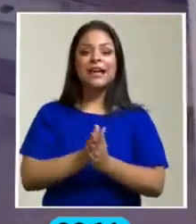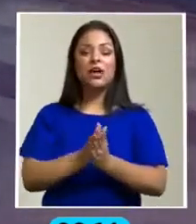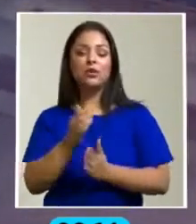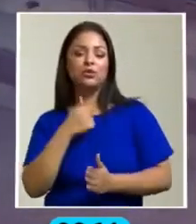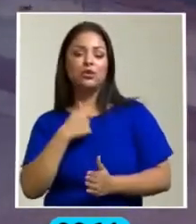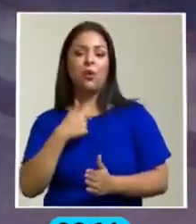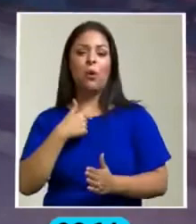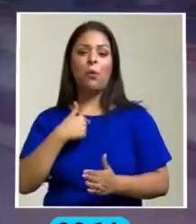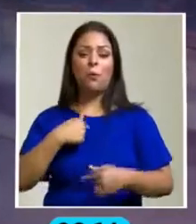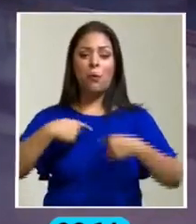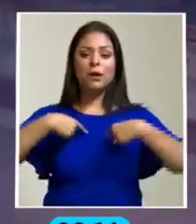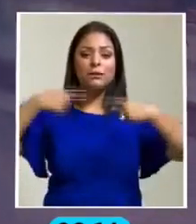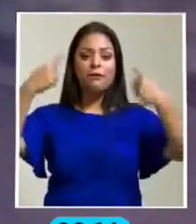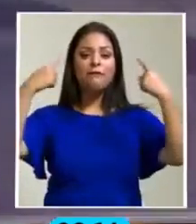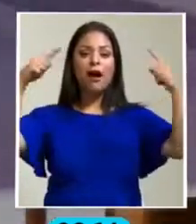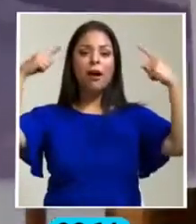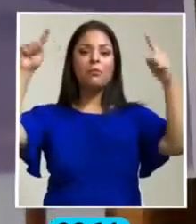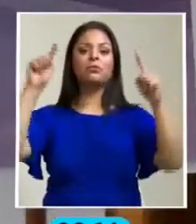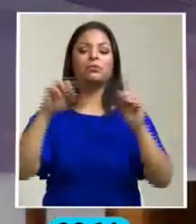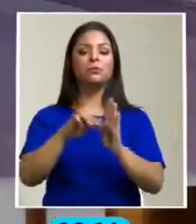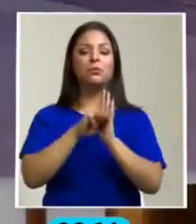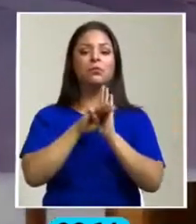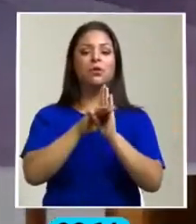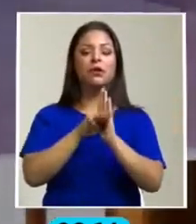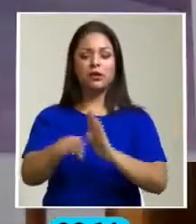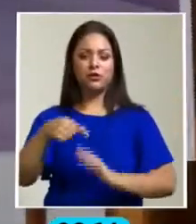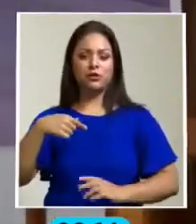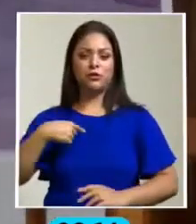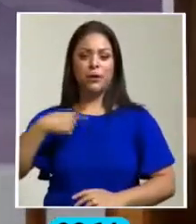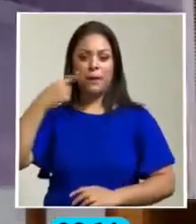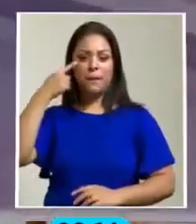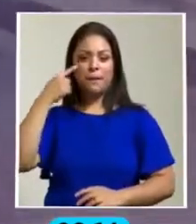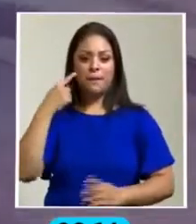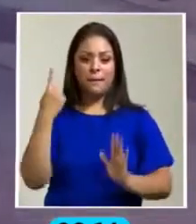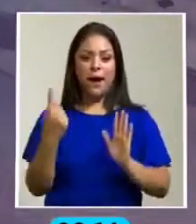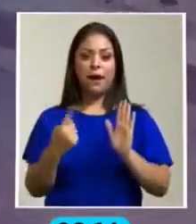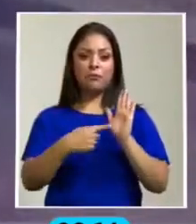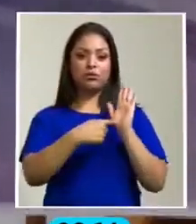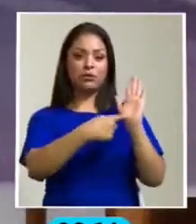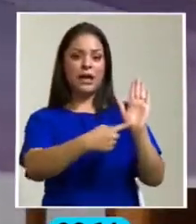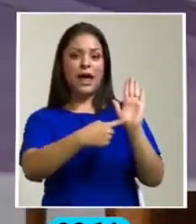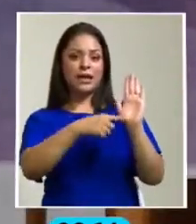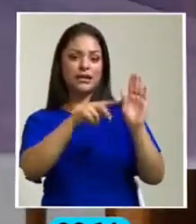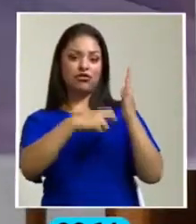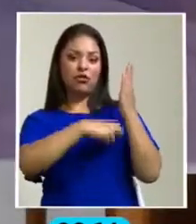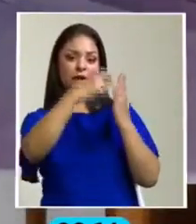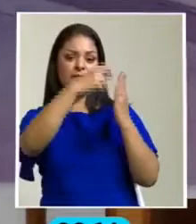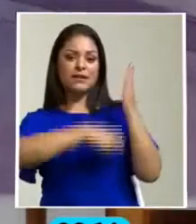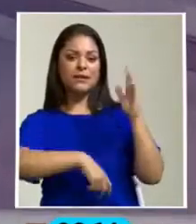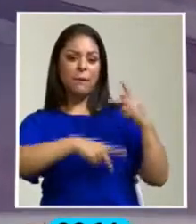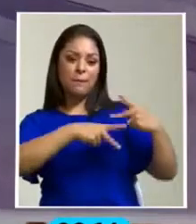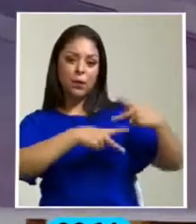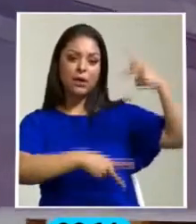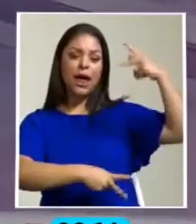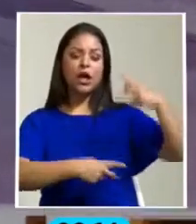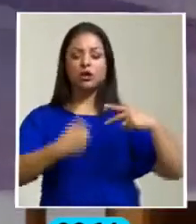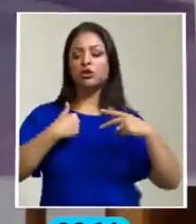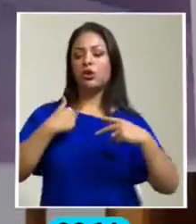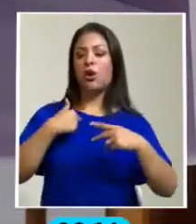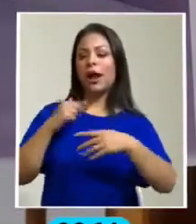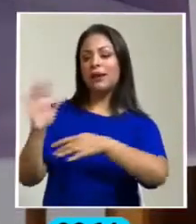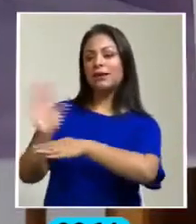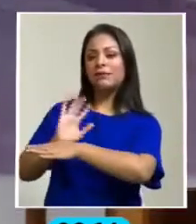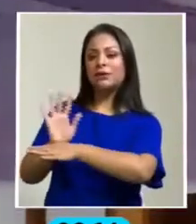modelo famosa. Voy a aparecer en las portadas de las revistas, en la televisión. Hasta